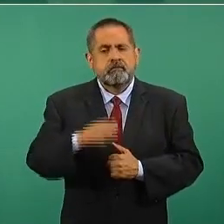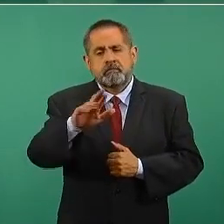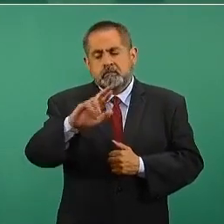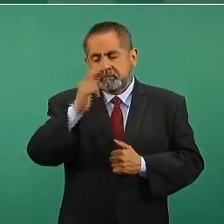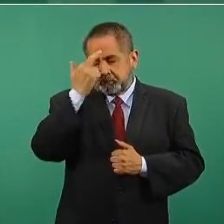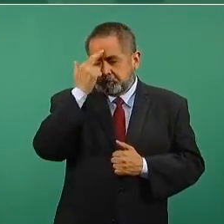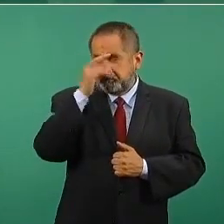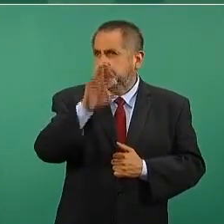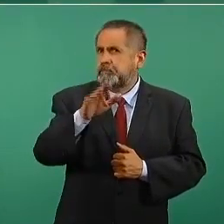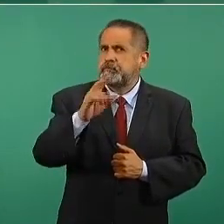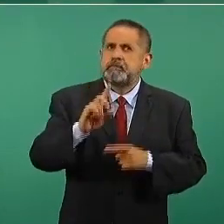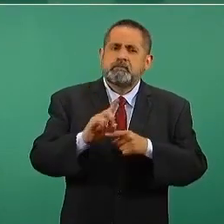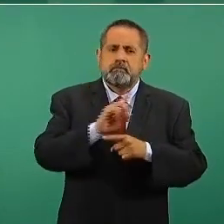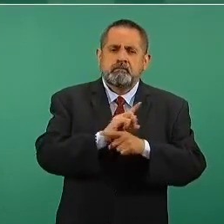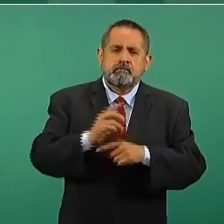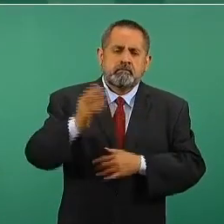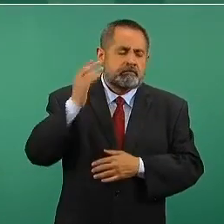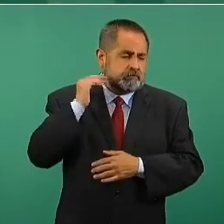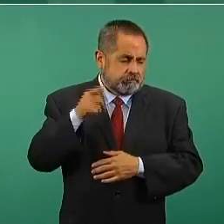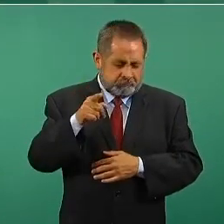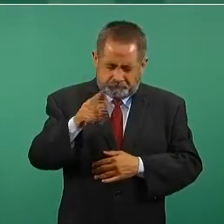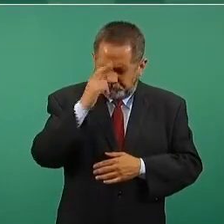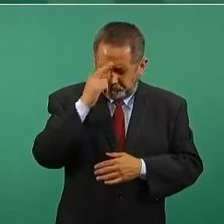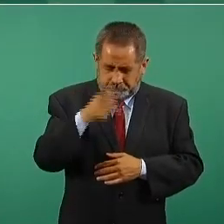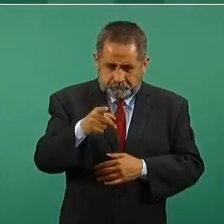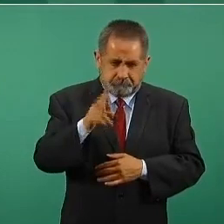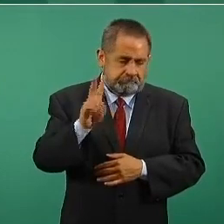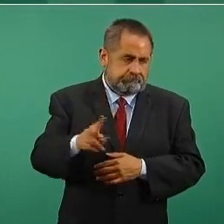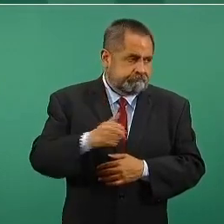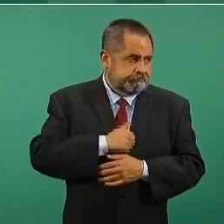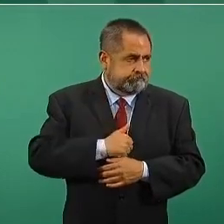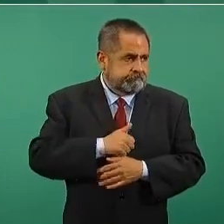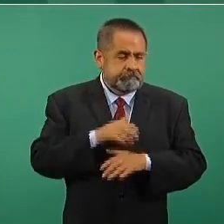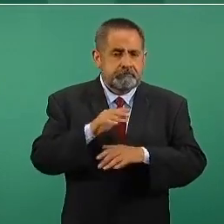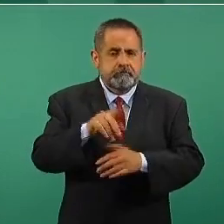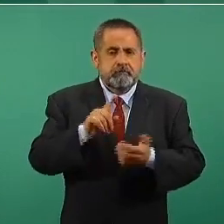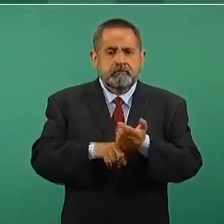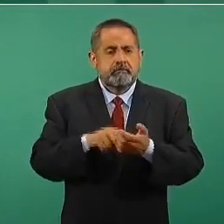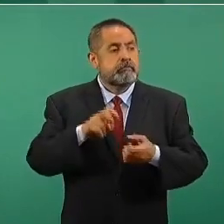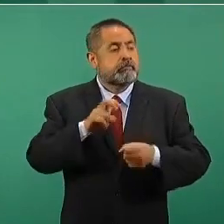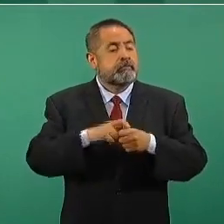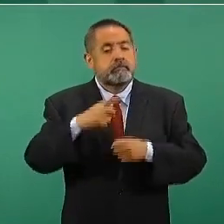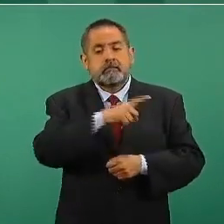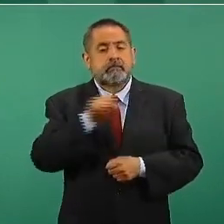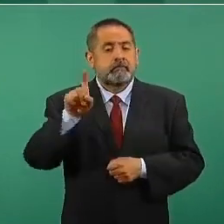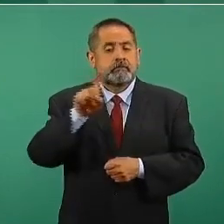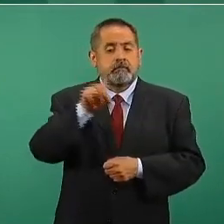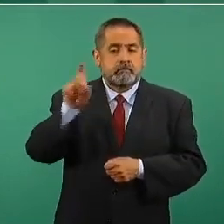Recordarles que desde incluso el incidente aquel muy lamentable en El Paso, Texas,